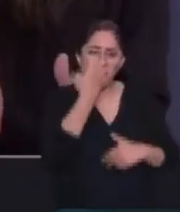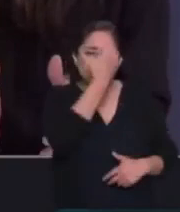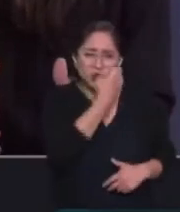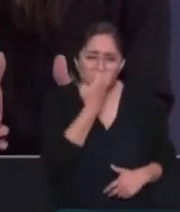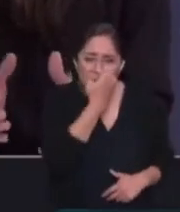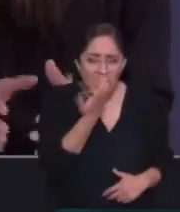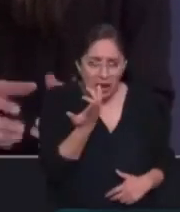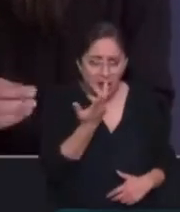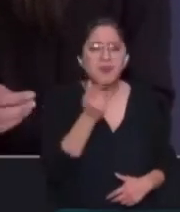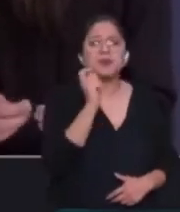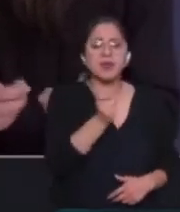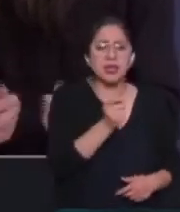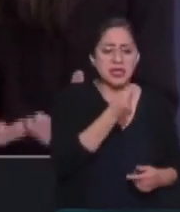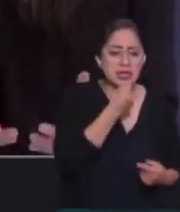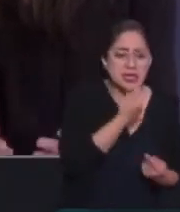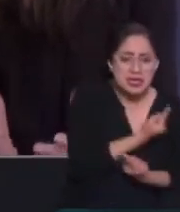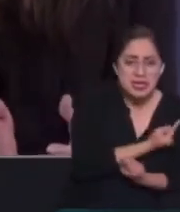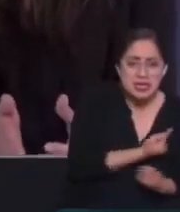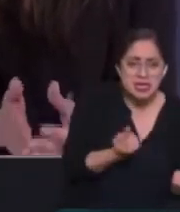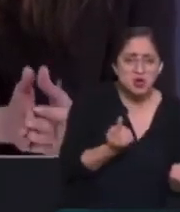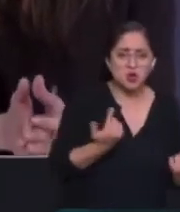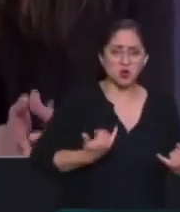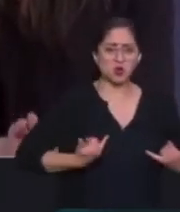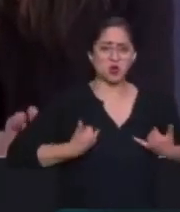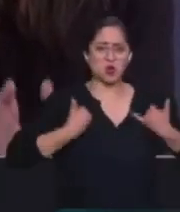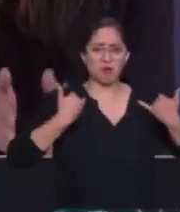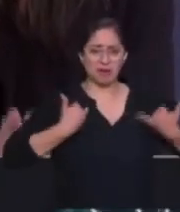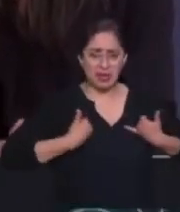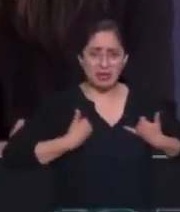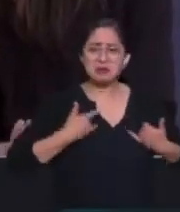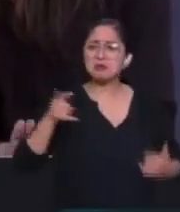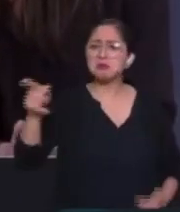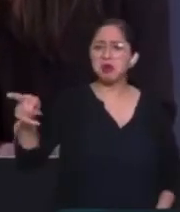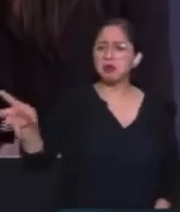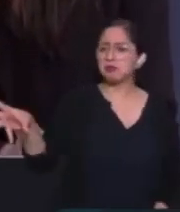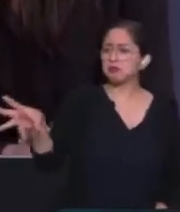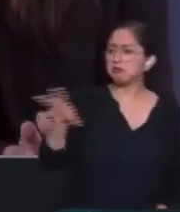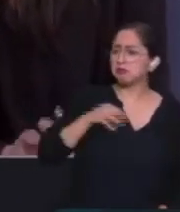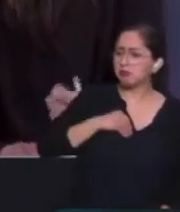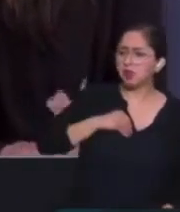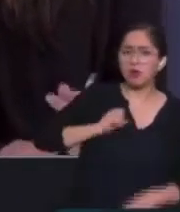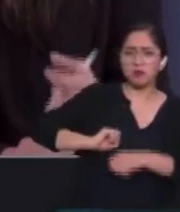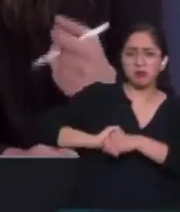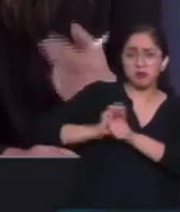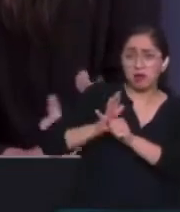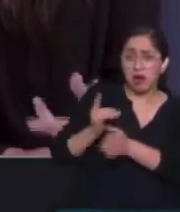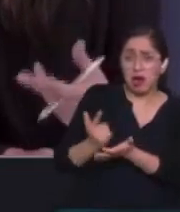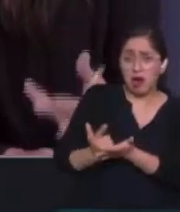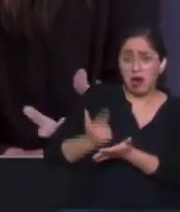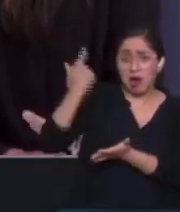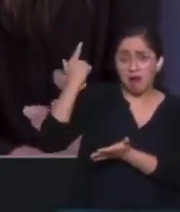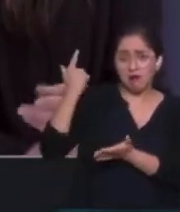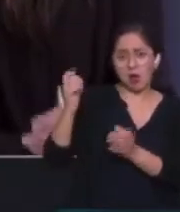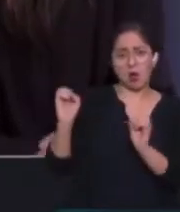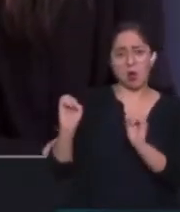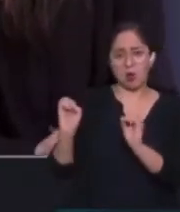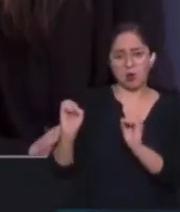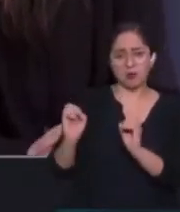niños y de adolescentes es la menos afectada en general por el coronavirus, por el impacto en términos de